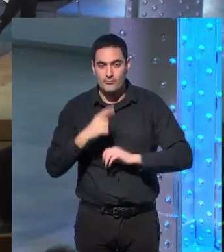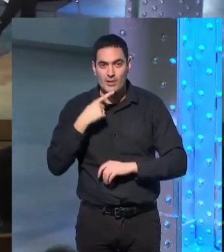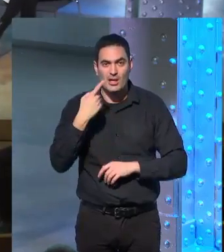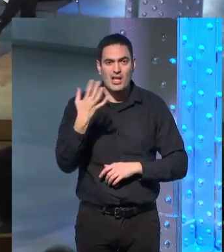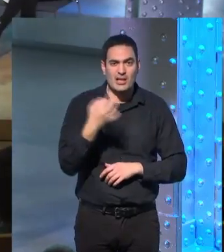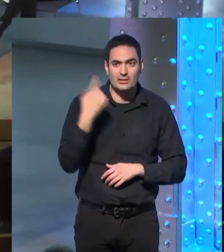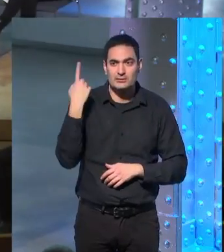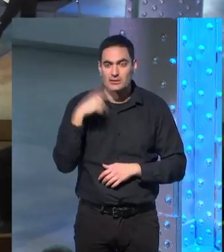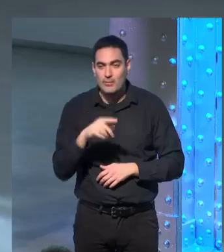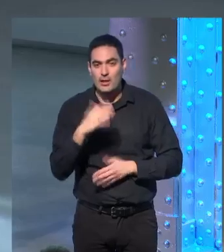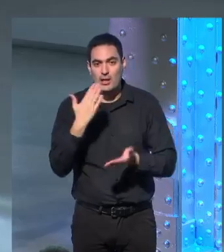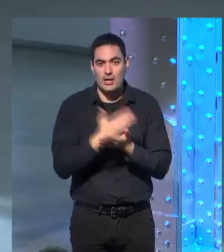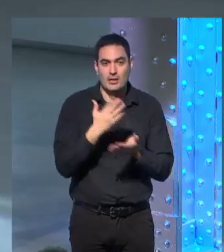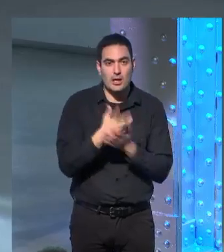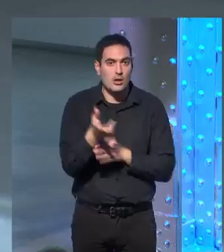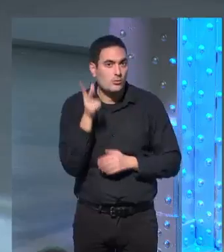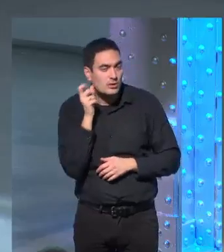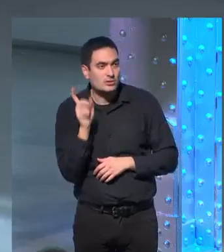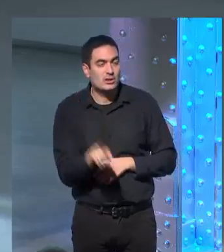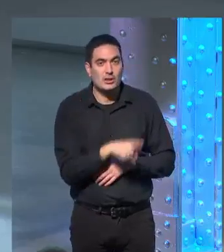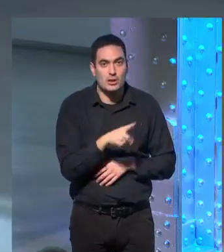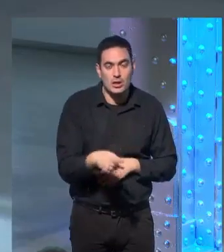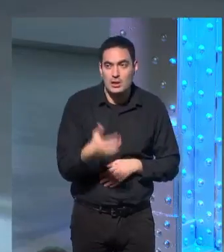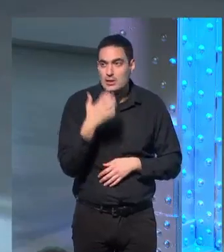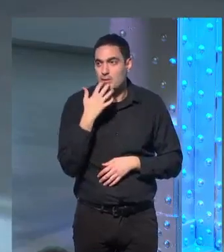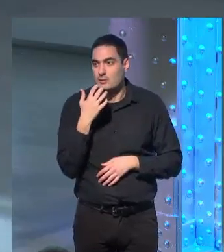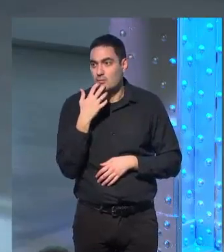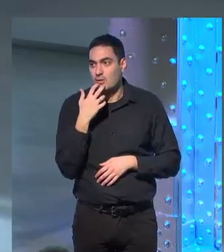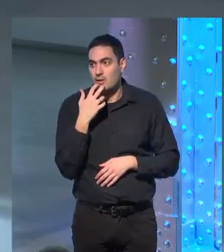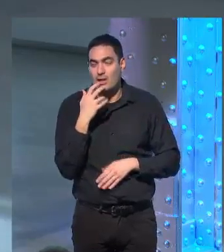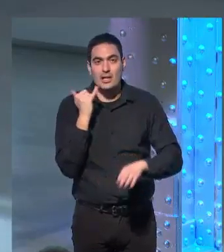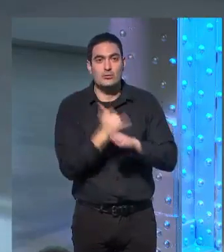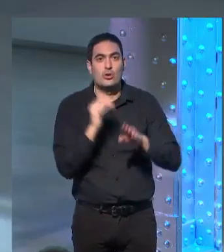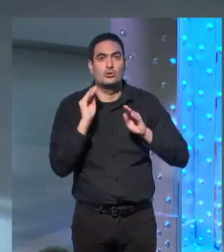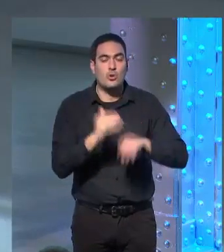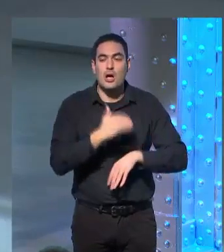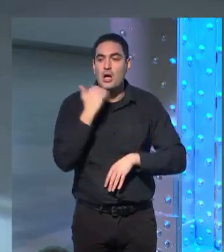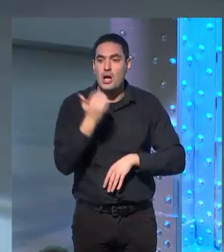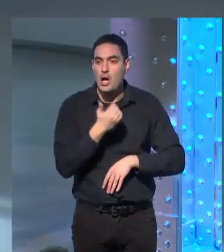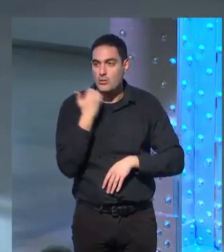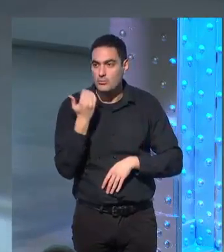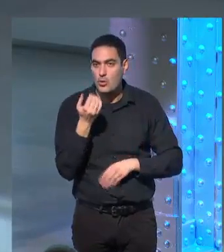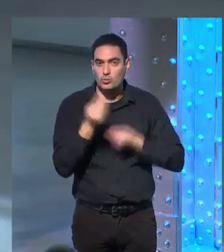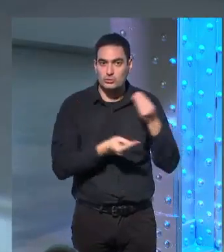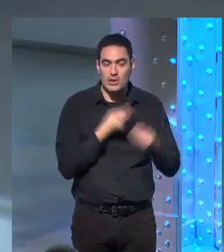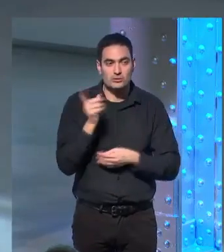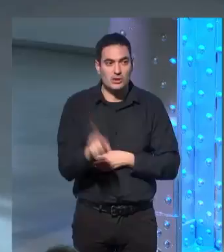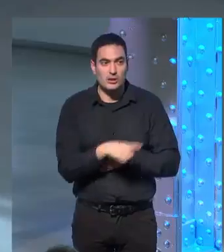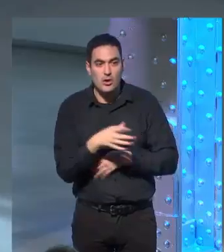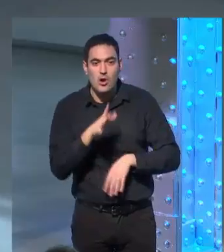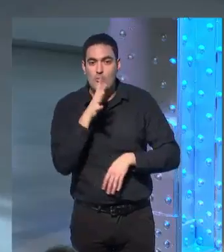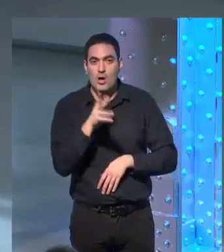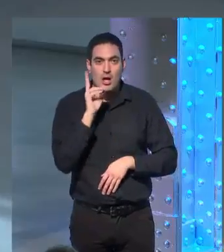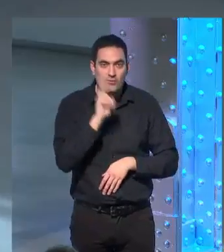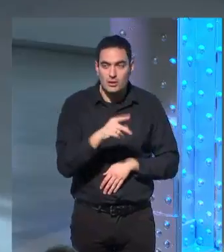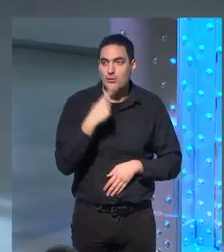sabe lo que es, si ha oído a alguien en clase que lo está usando, si sabe si en su instituto o en su colegio hay alguien que lo ha usado o que lo ha visto